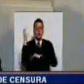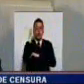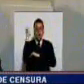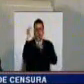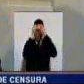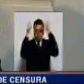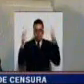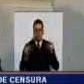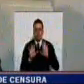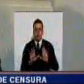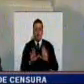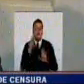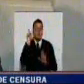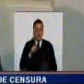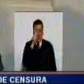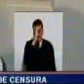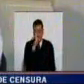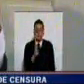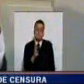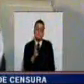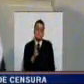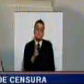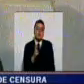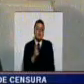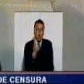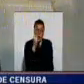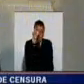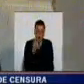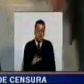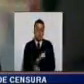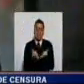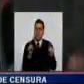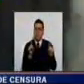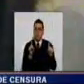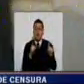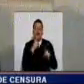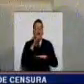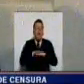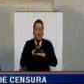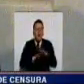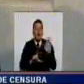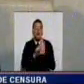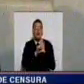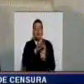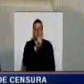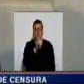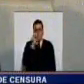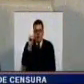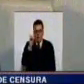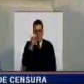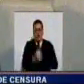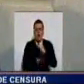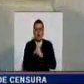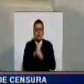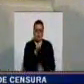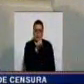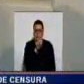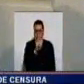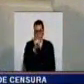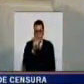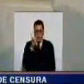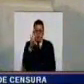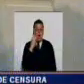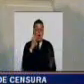colombiano. Y advierte esa ley que la ley 80 del 93 no es aplicable a